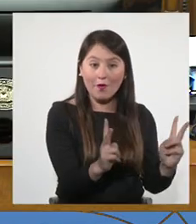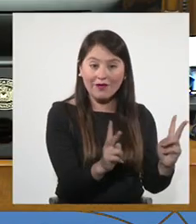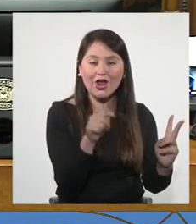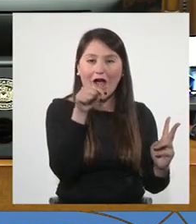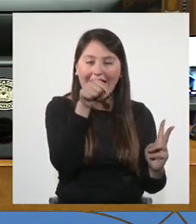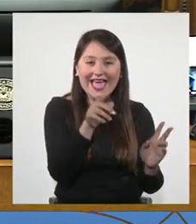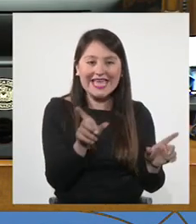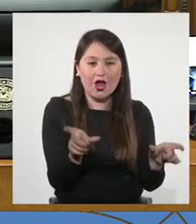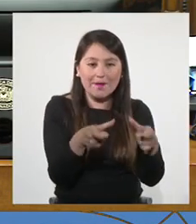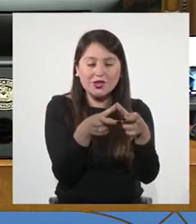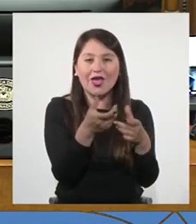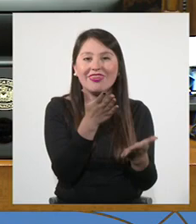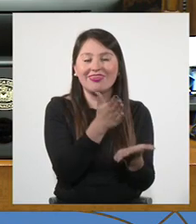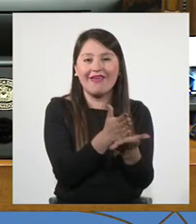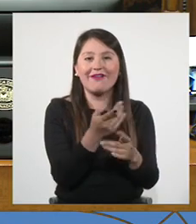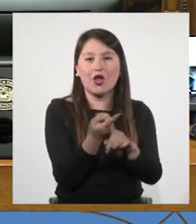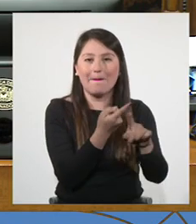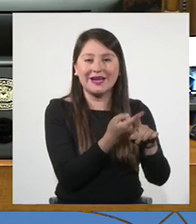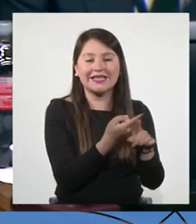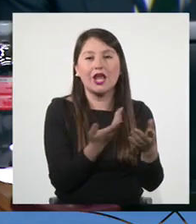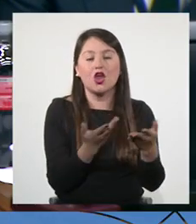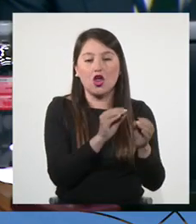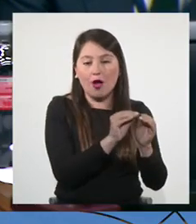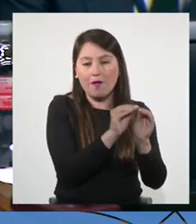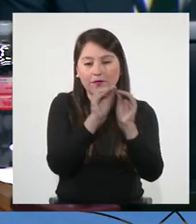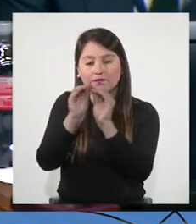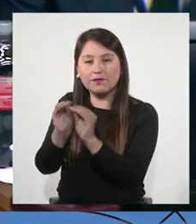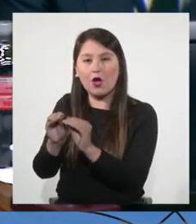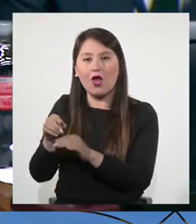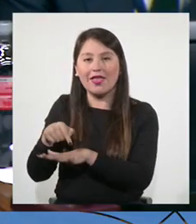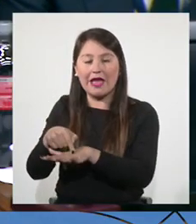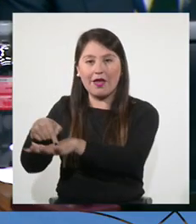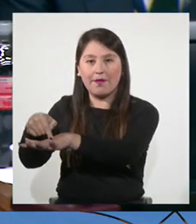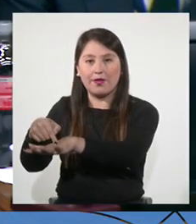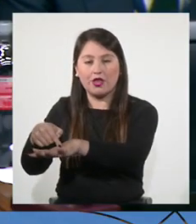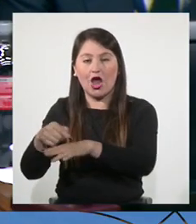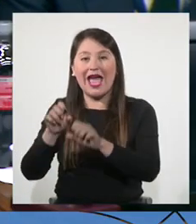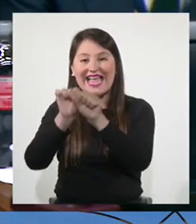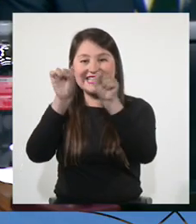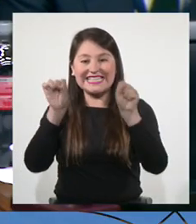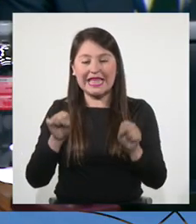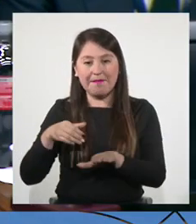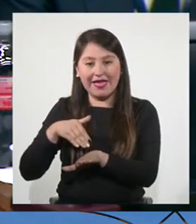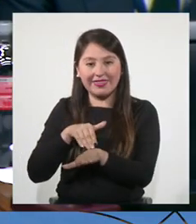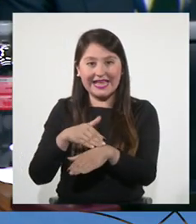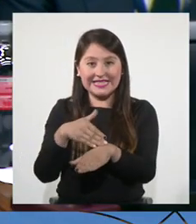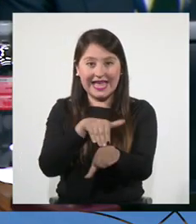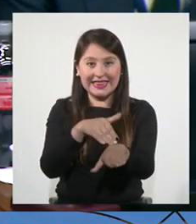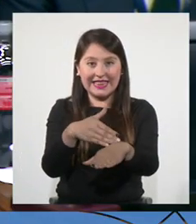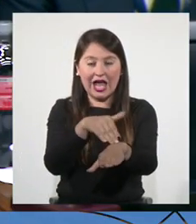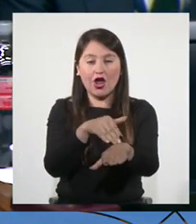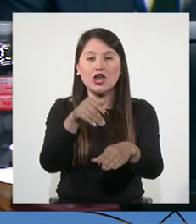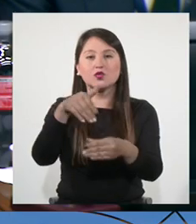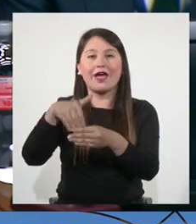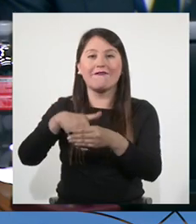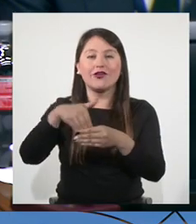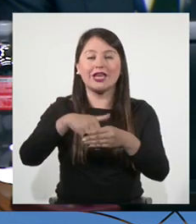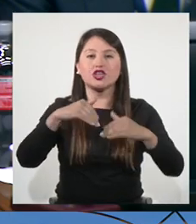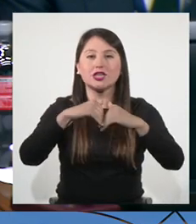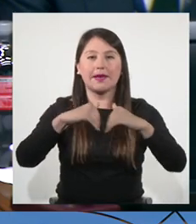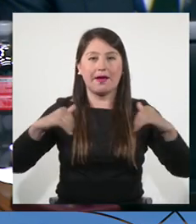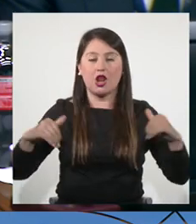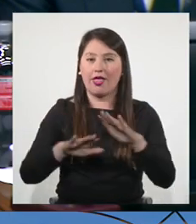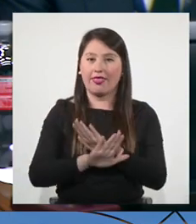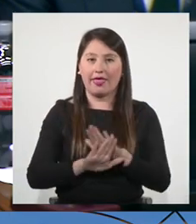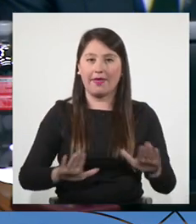En este momento, lo único que estamos votando es en el sistema Transantiago, el administrador. Es una votación separada, nada